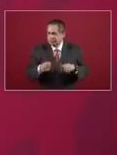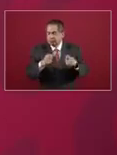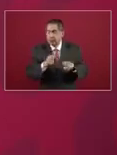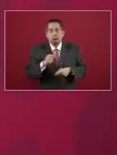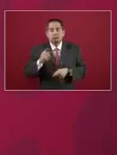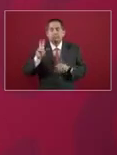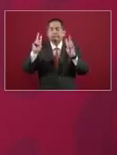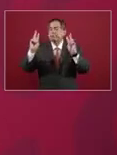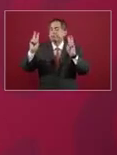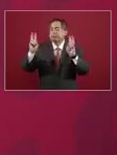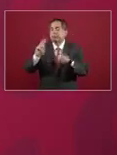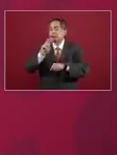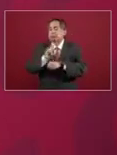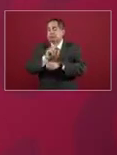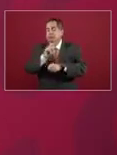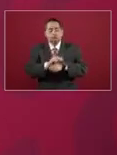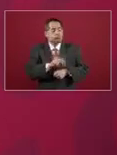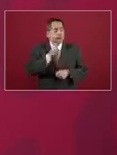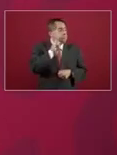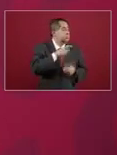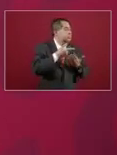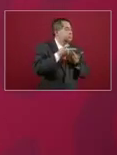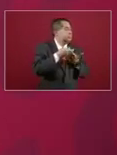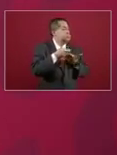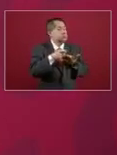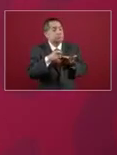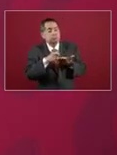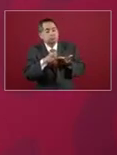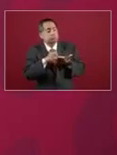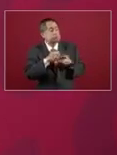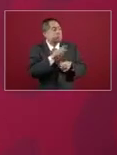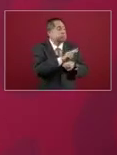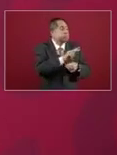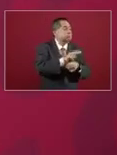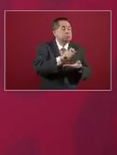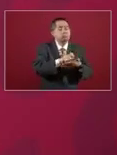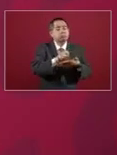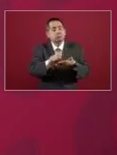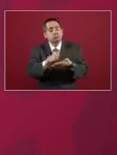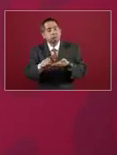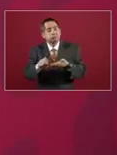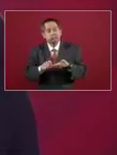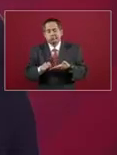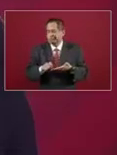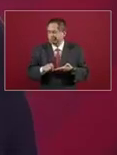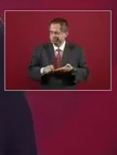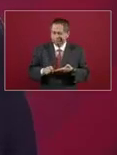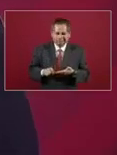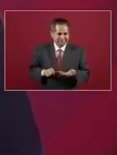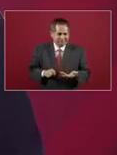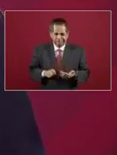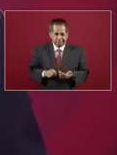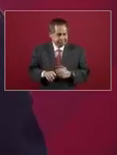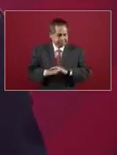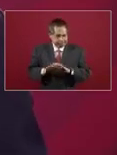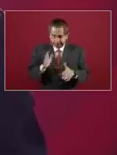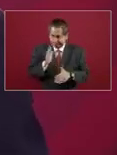supuestamente a vigilar que se cumplan las normas, y